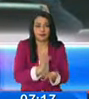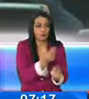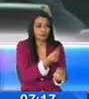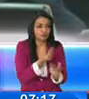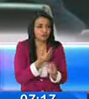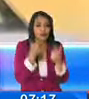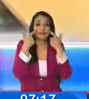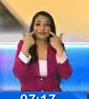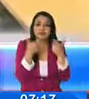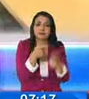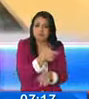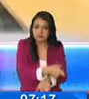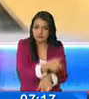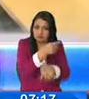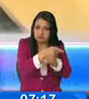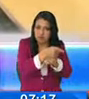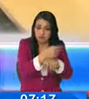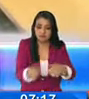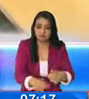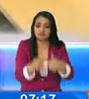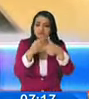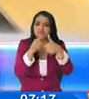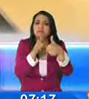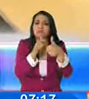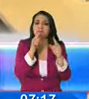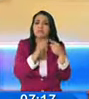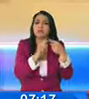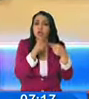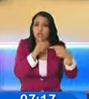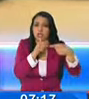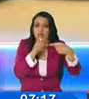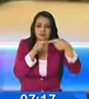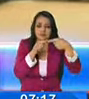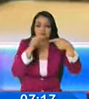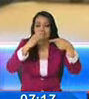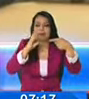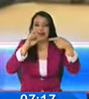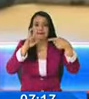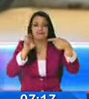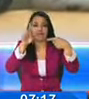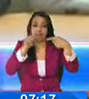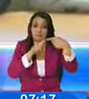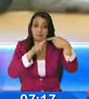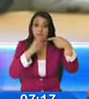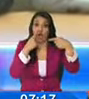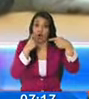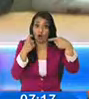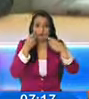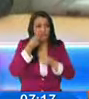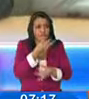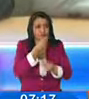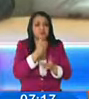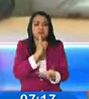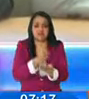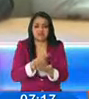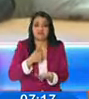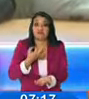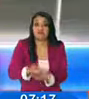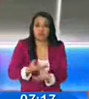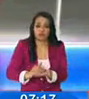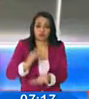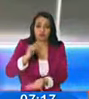Fiscalía General del Estado. El primero en rendir su declaración fue Kepler Verduga, quien confesó que facturaba en exceso y,